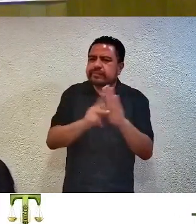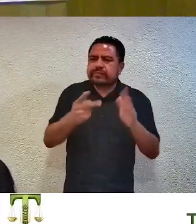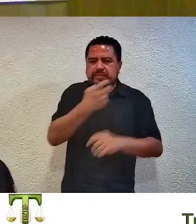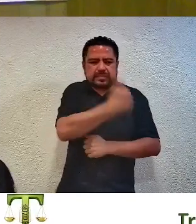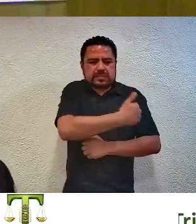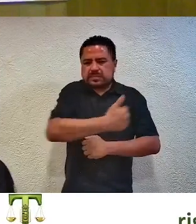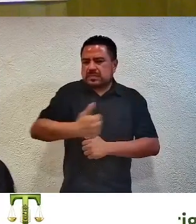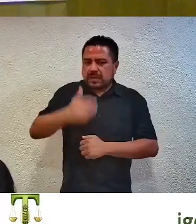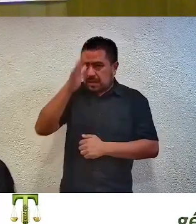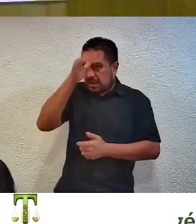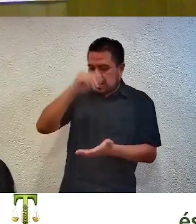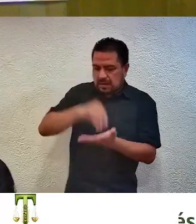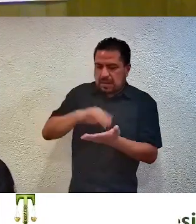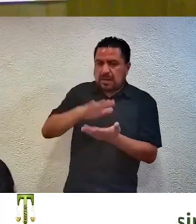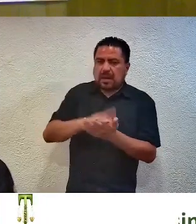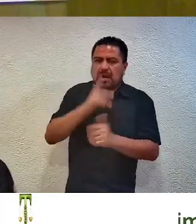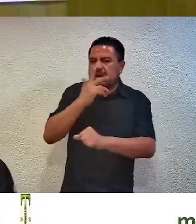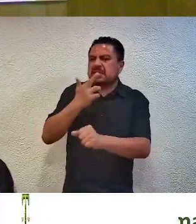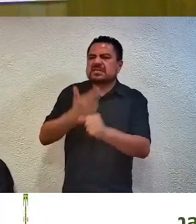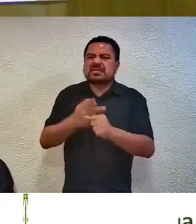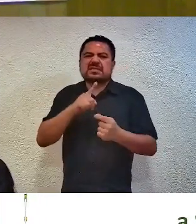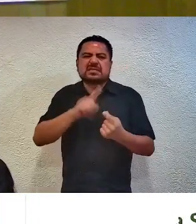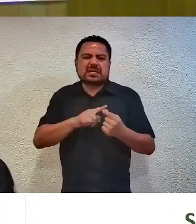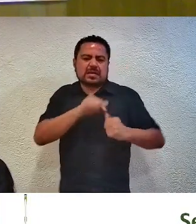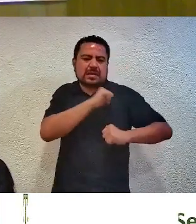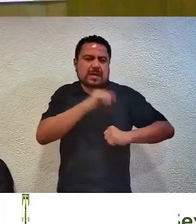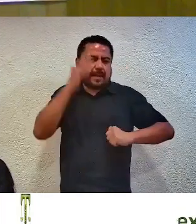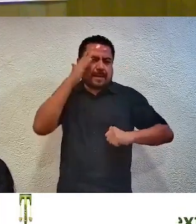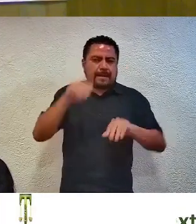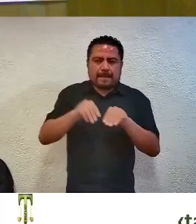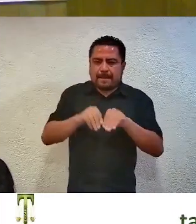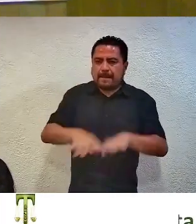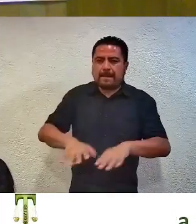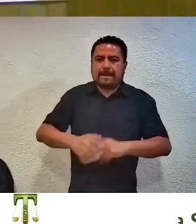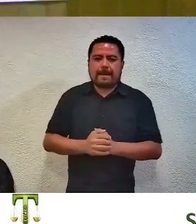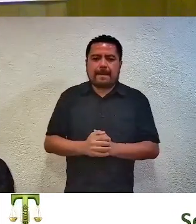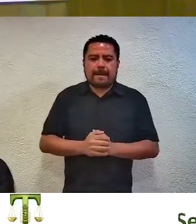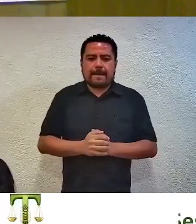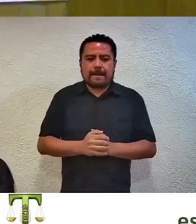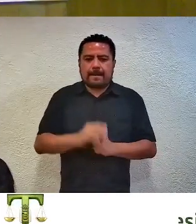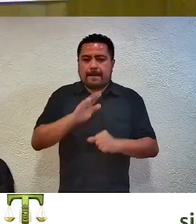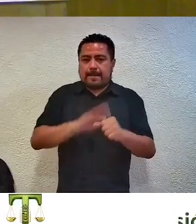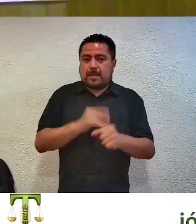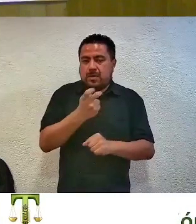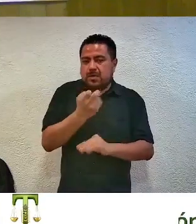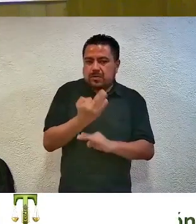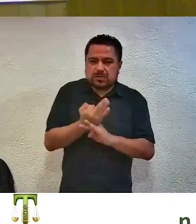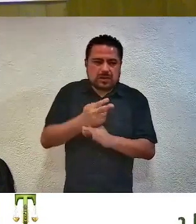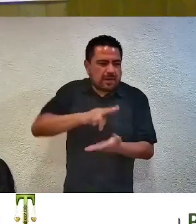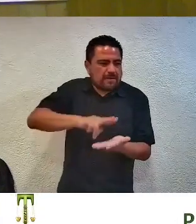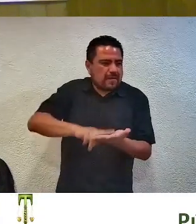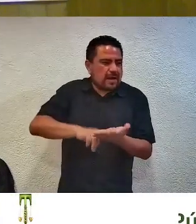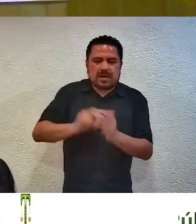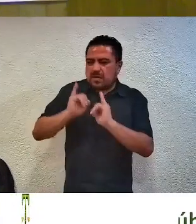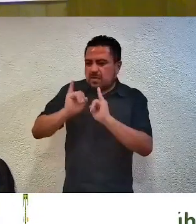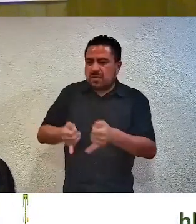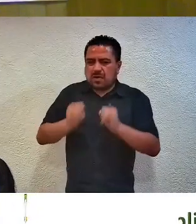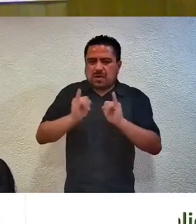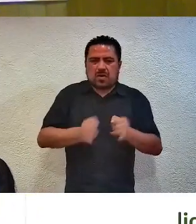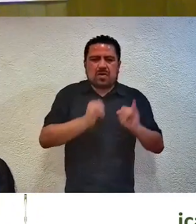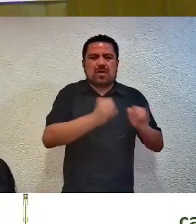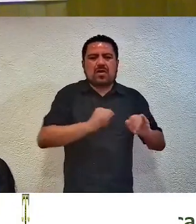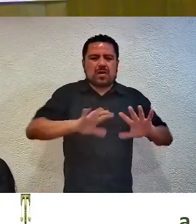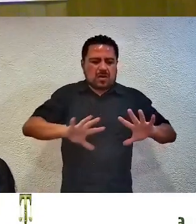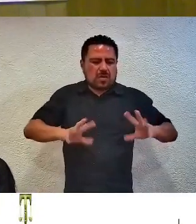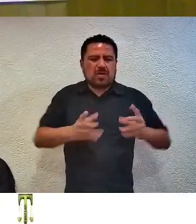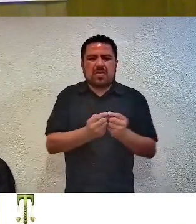de ellas de acuerdo con el responsable de su publicación. Por lo que a partir de una valoración individualizada y en su conjunto